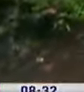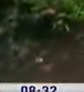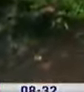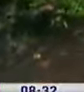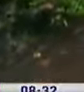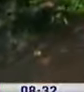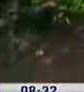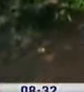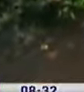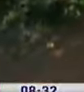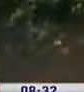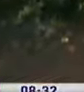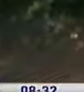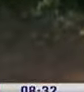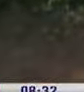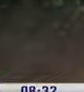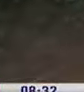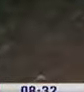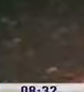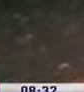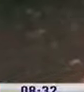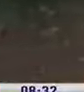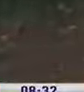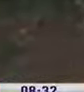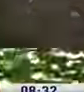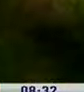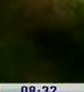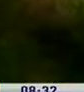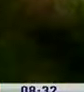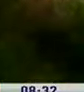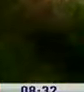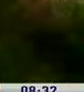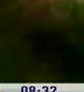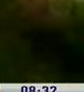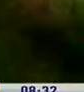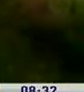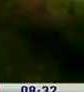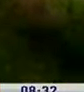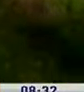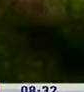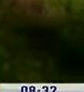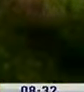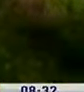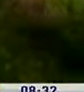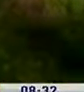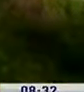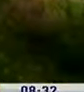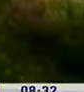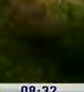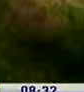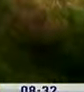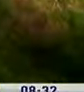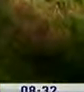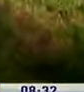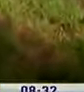a ver. Revisa para romper filas, casera más. Querido chiquito. Sí, chiquito. El pesito,